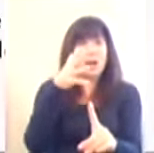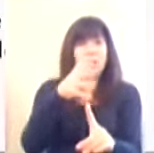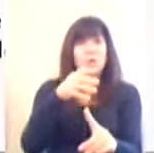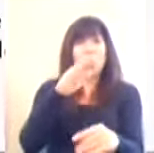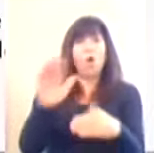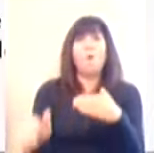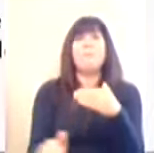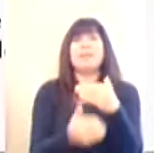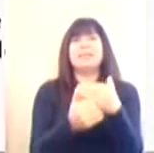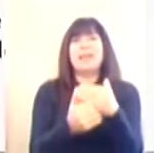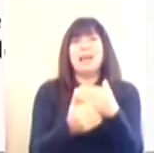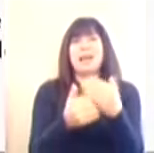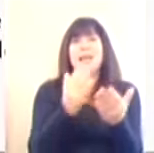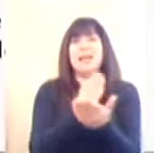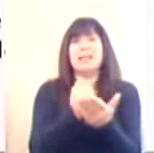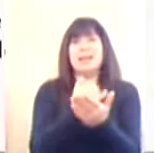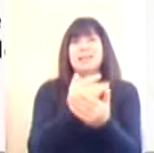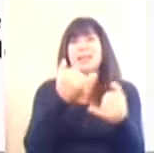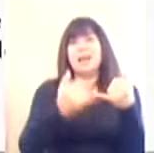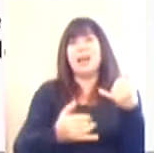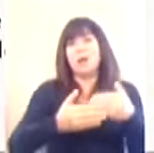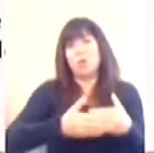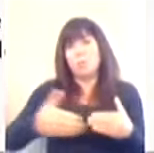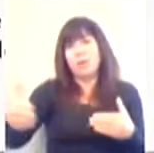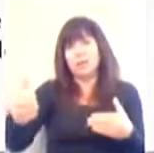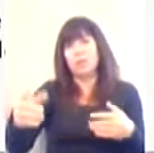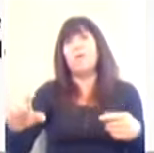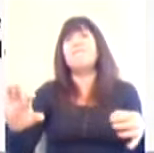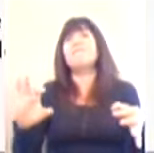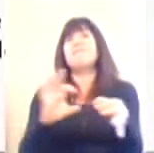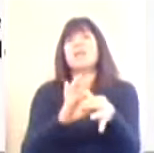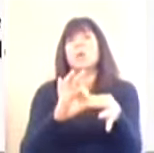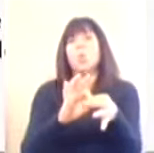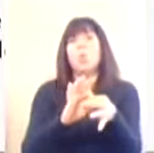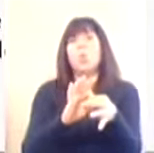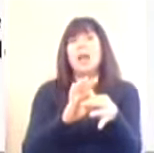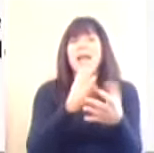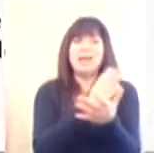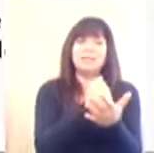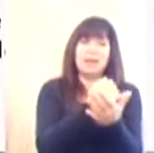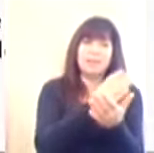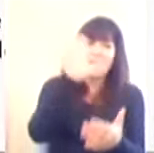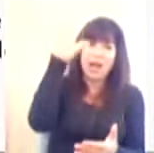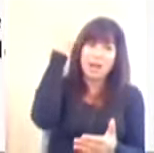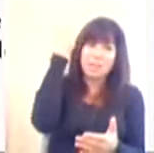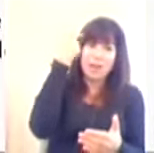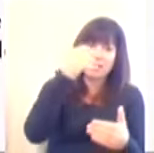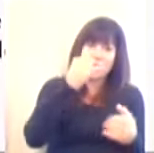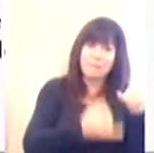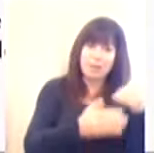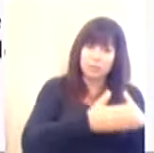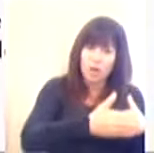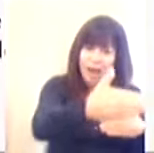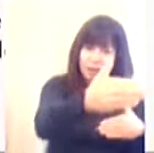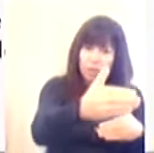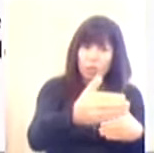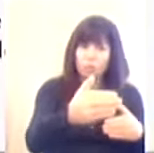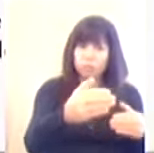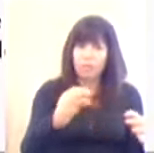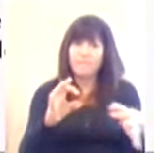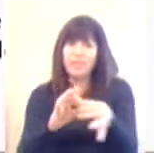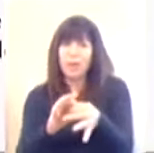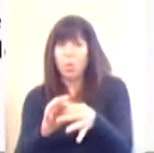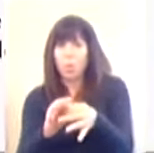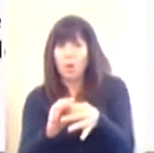de largo plazo en una reactivación sostenible que vincule la estrategia climática a largo plazo con acciones que promuevan en